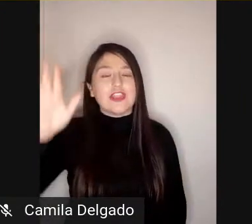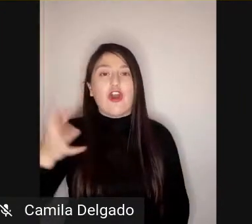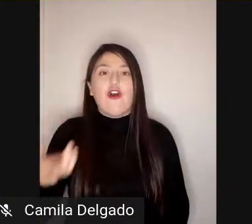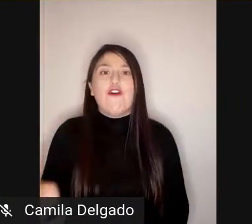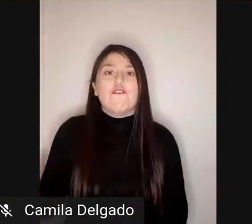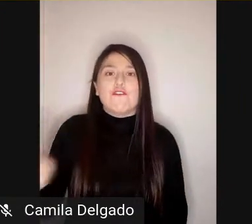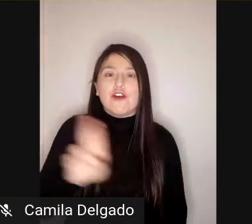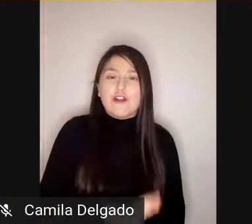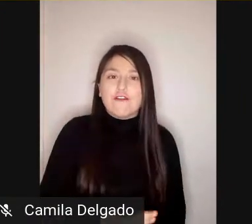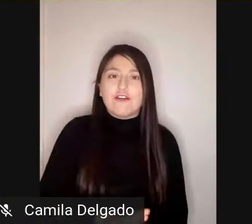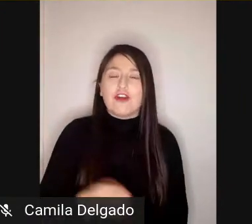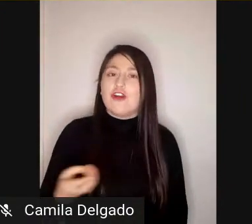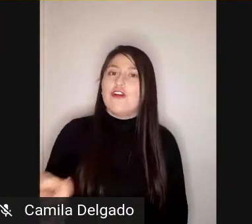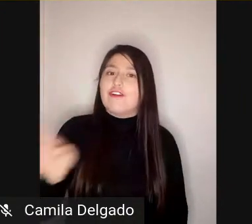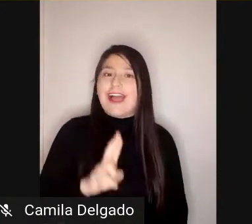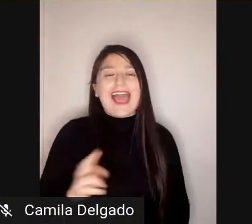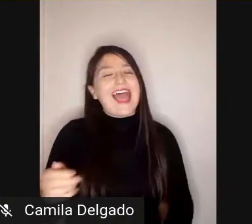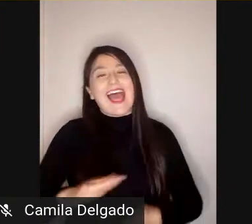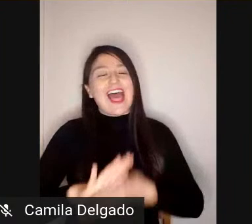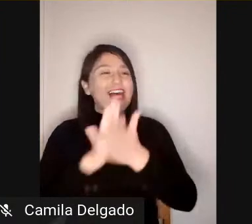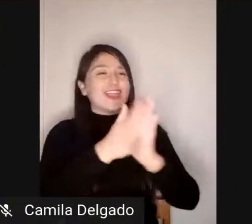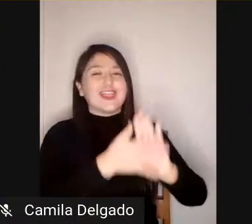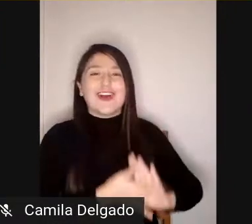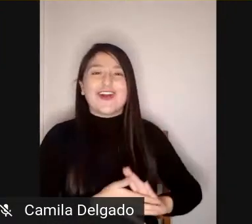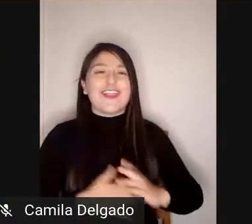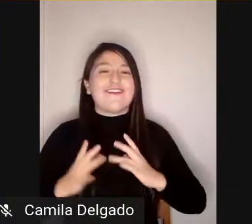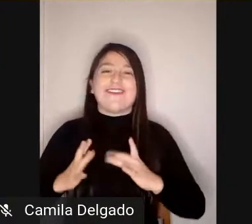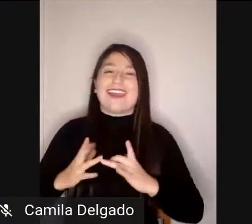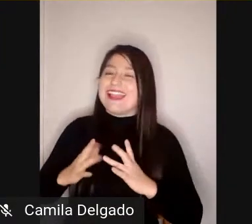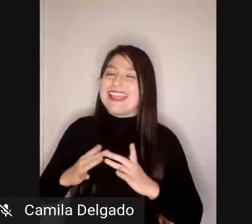tejido, seamos todos happy, terminemos los Hollywood, ¿ah?